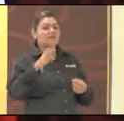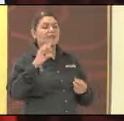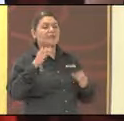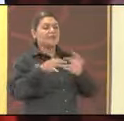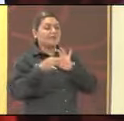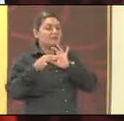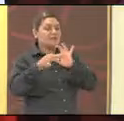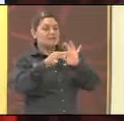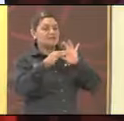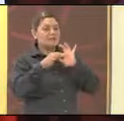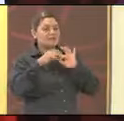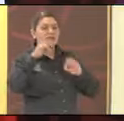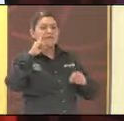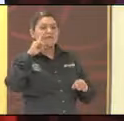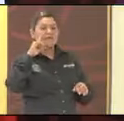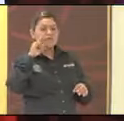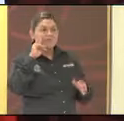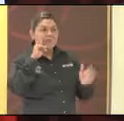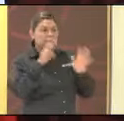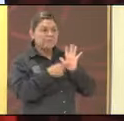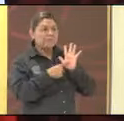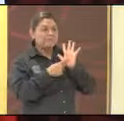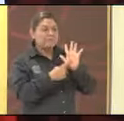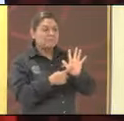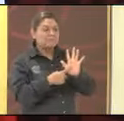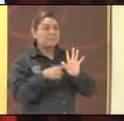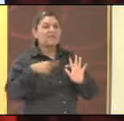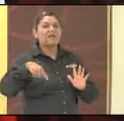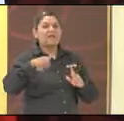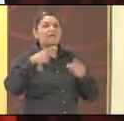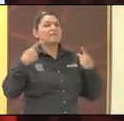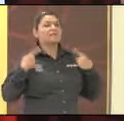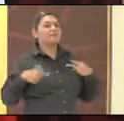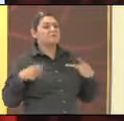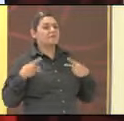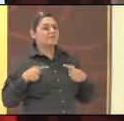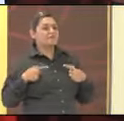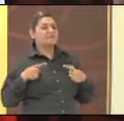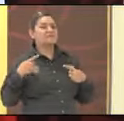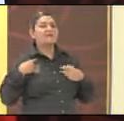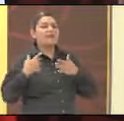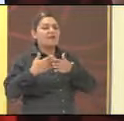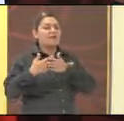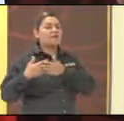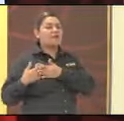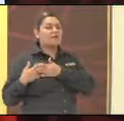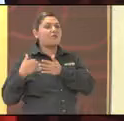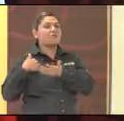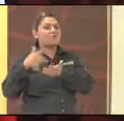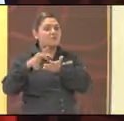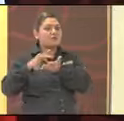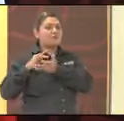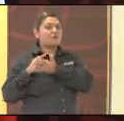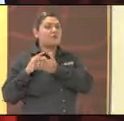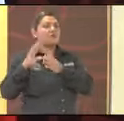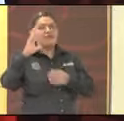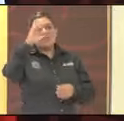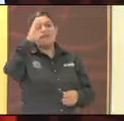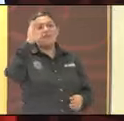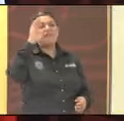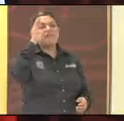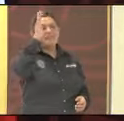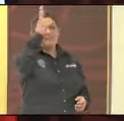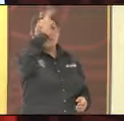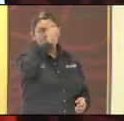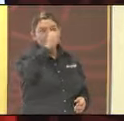lo pueden checar, lo pueden consultar. La ciudadanía está de nuestro lado, está de acuerdo con lo que estamos haciendo.